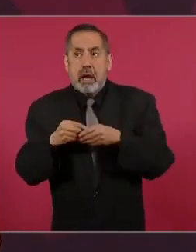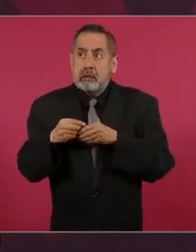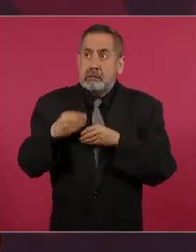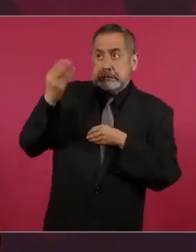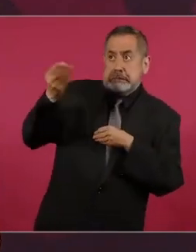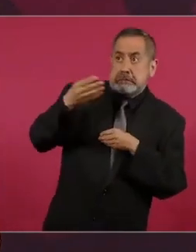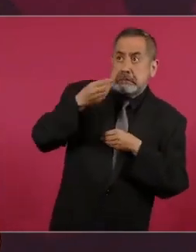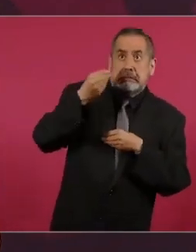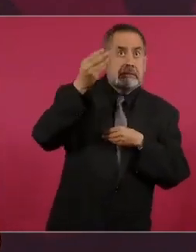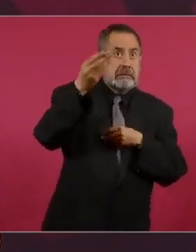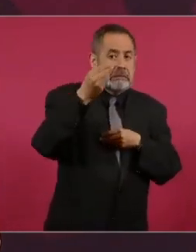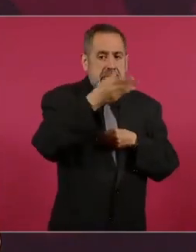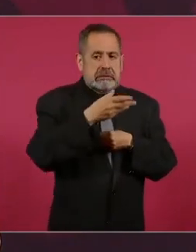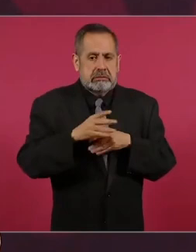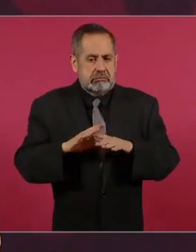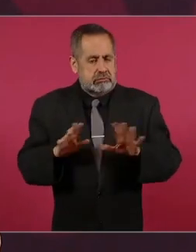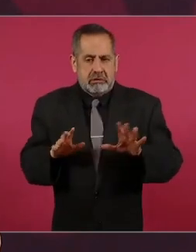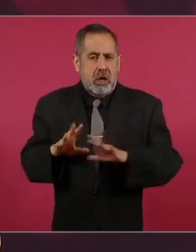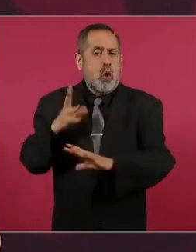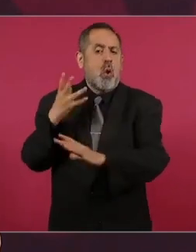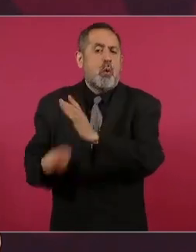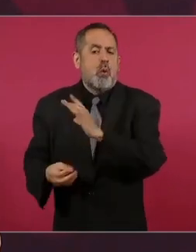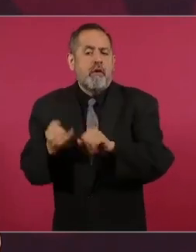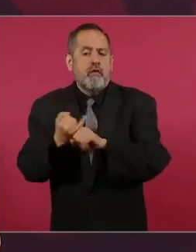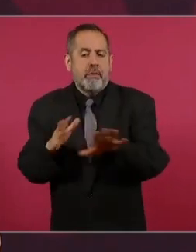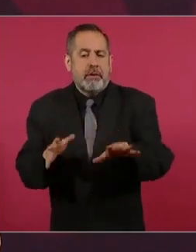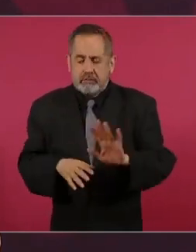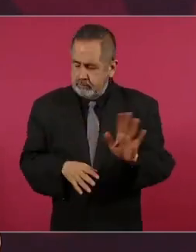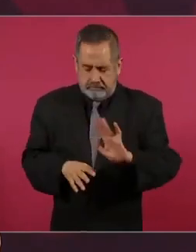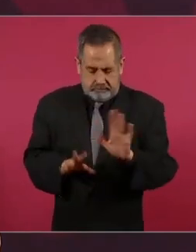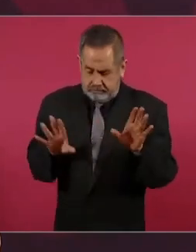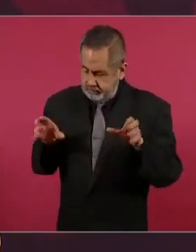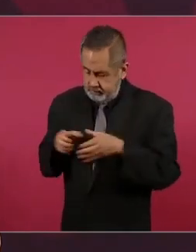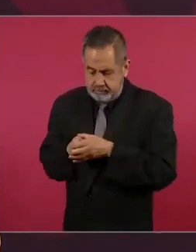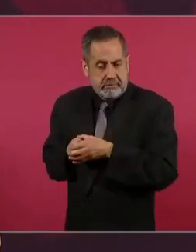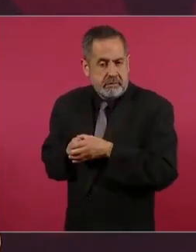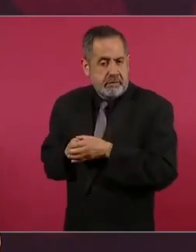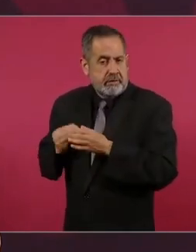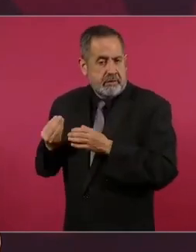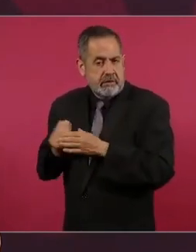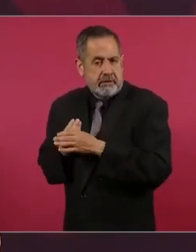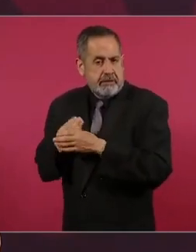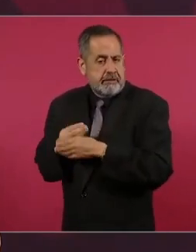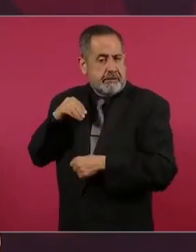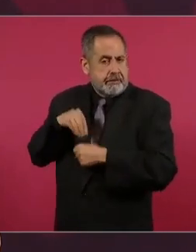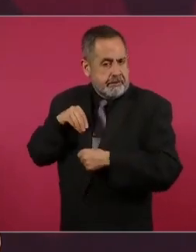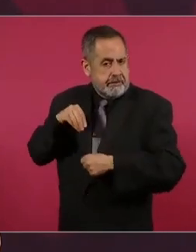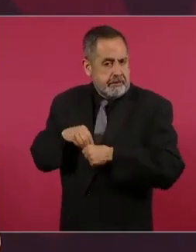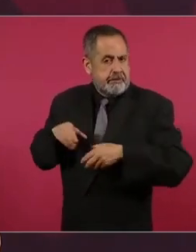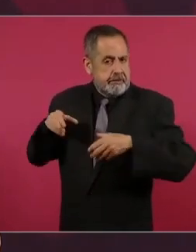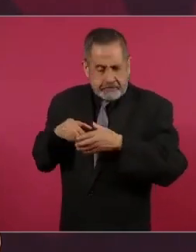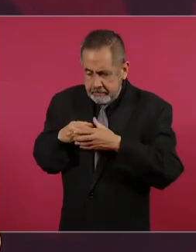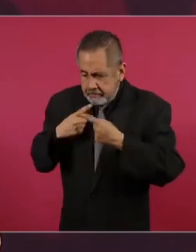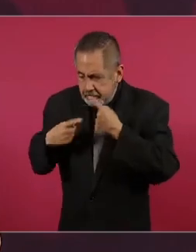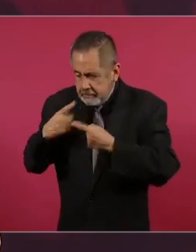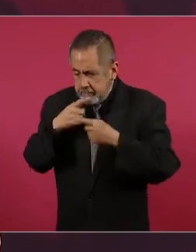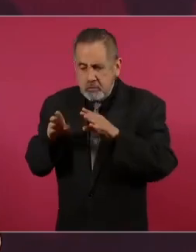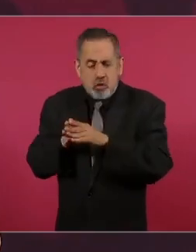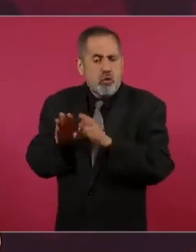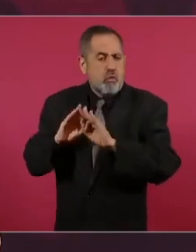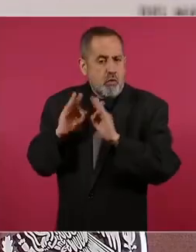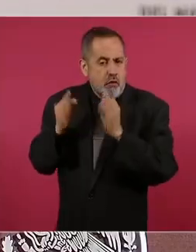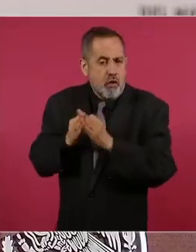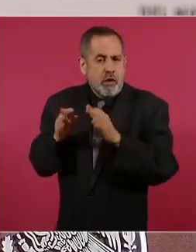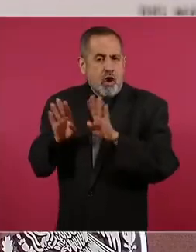demás, porque entonces saldrían, porque no son públicas esos mecanismos y esas